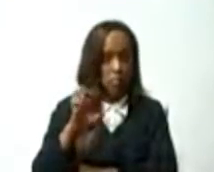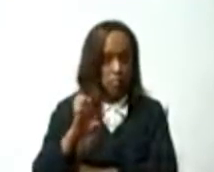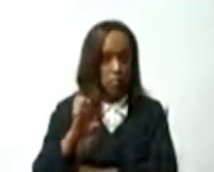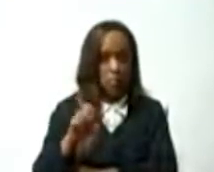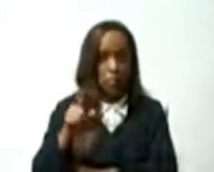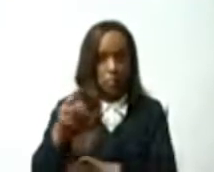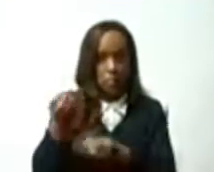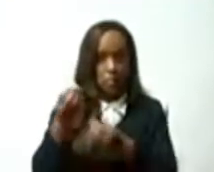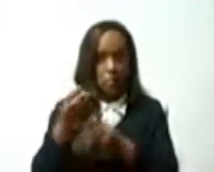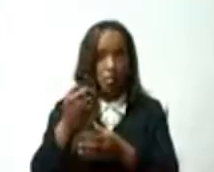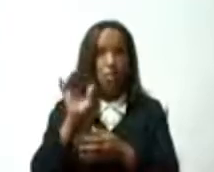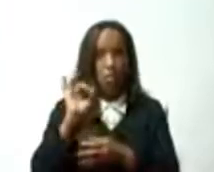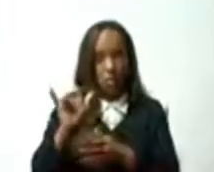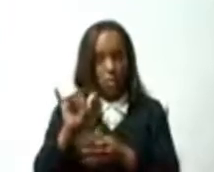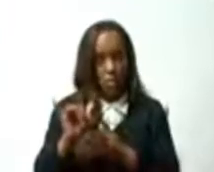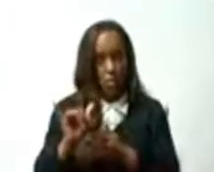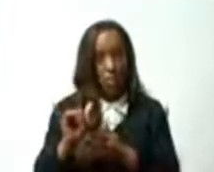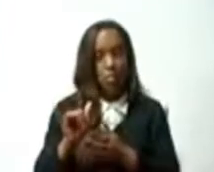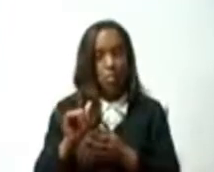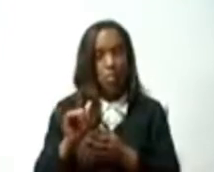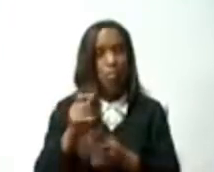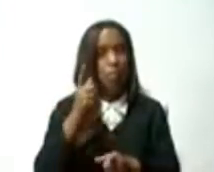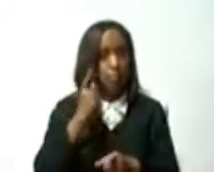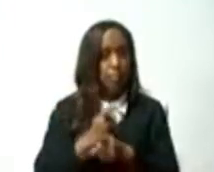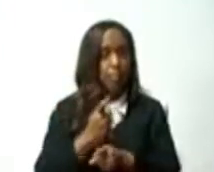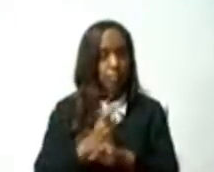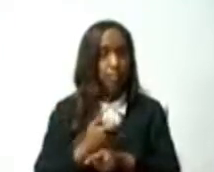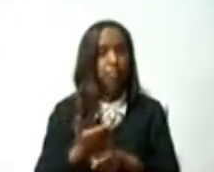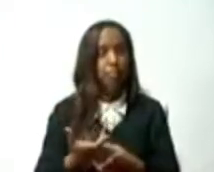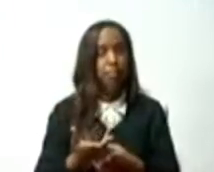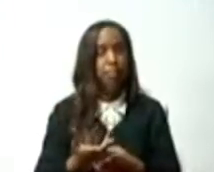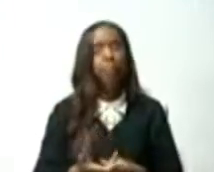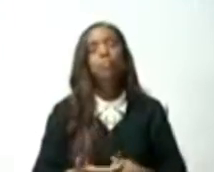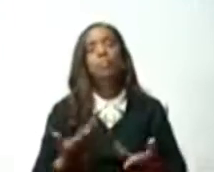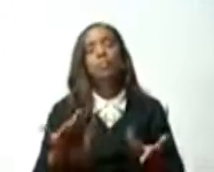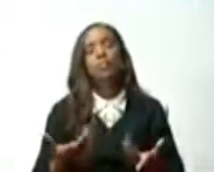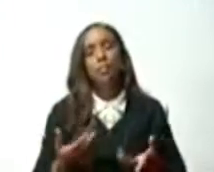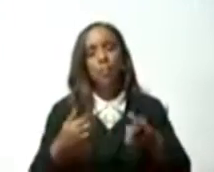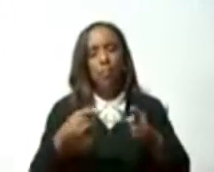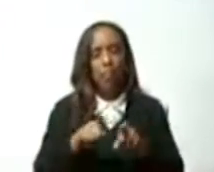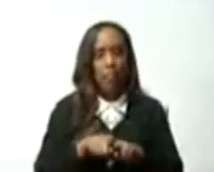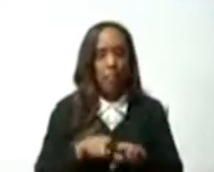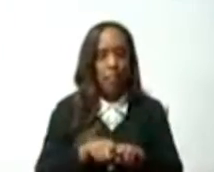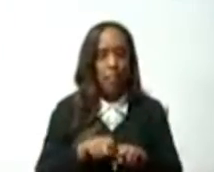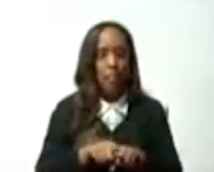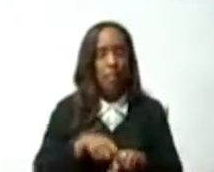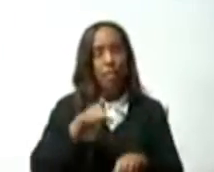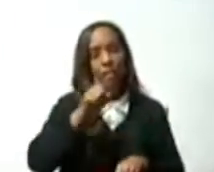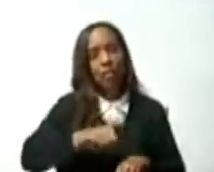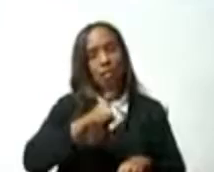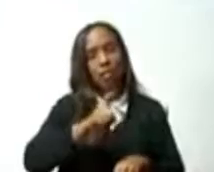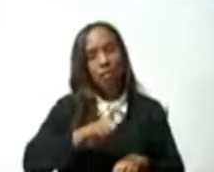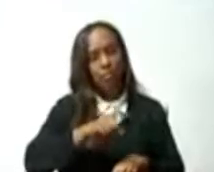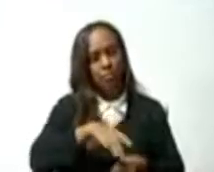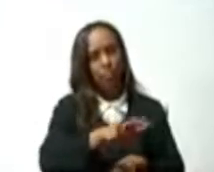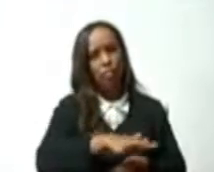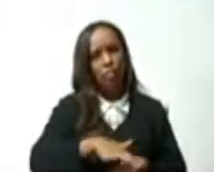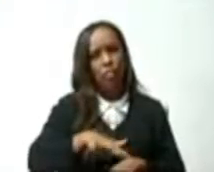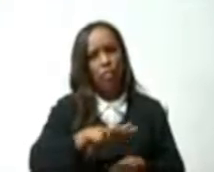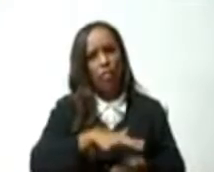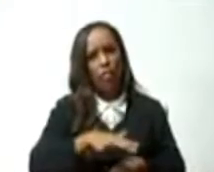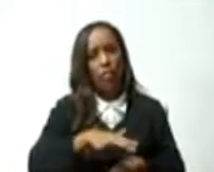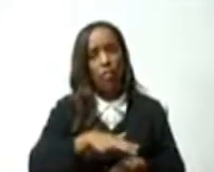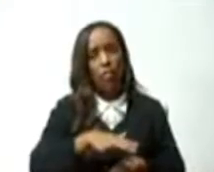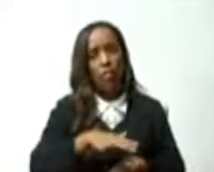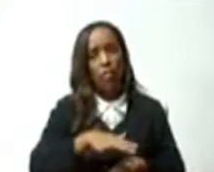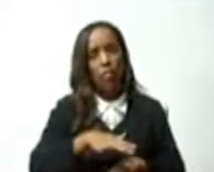era niño, allá había un matadero industrial que lo tenía el señor Camilo. Sin embargo, hoy no tenemos matadero